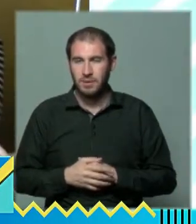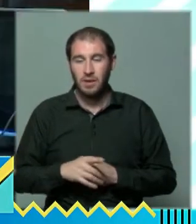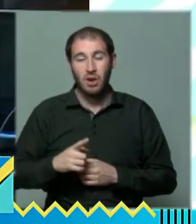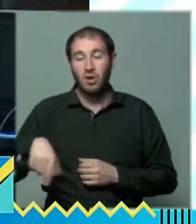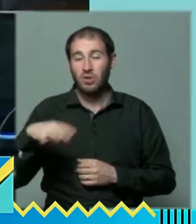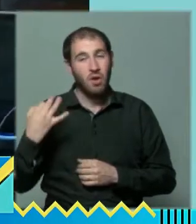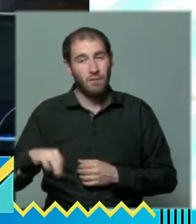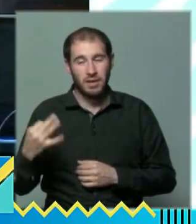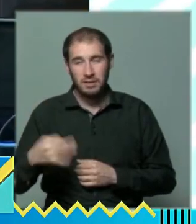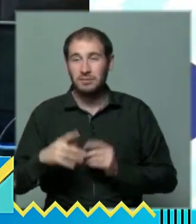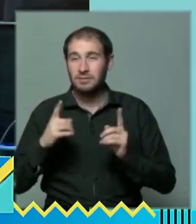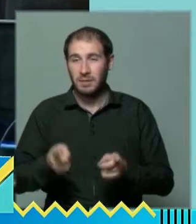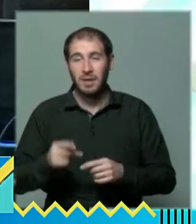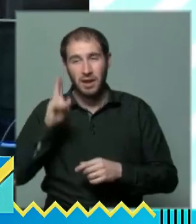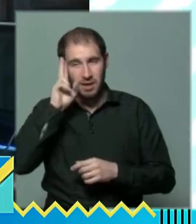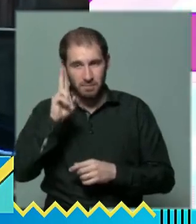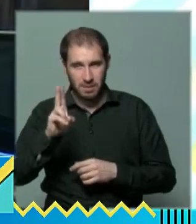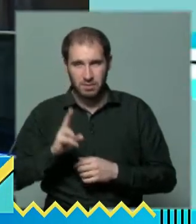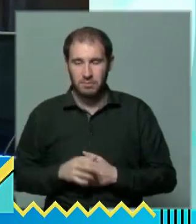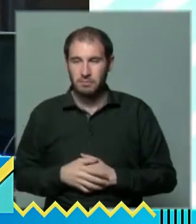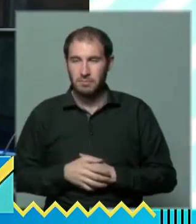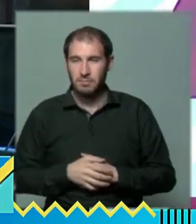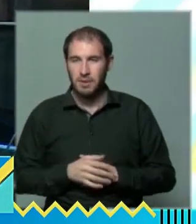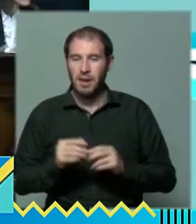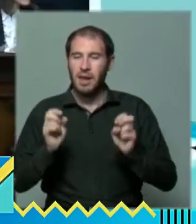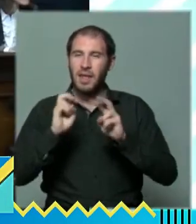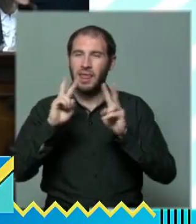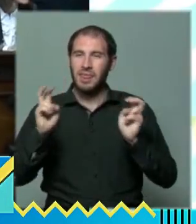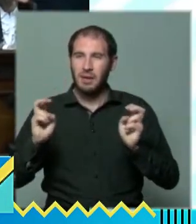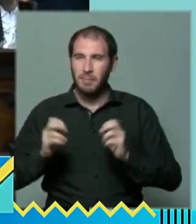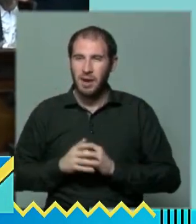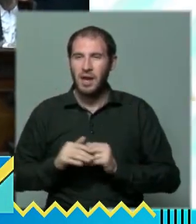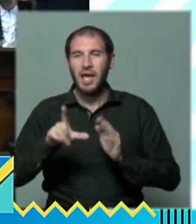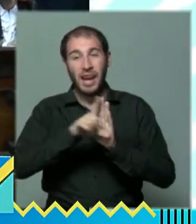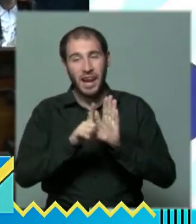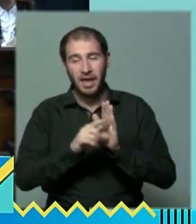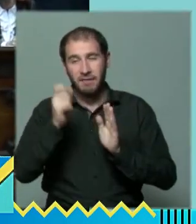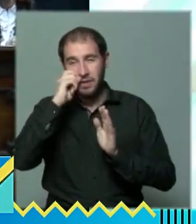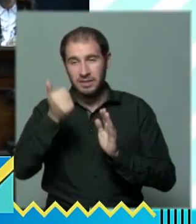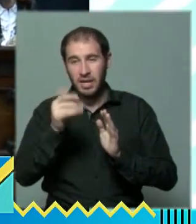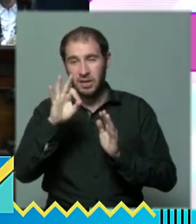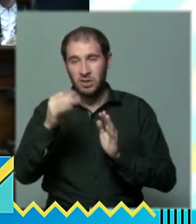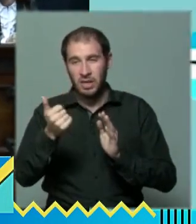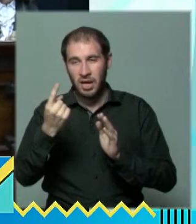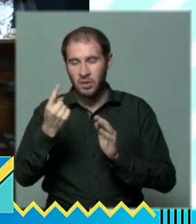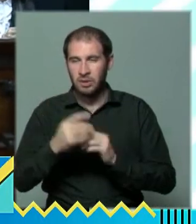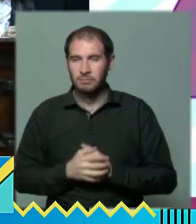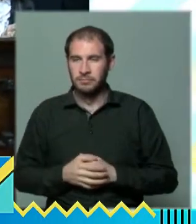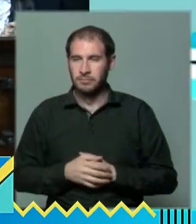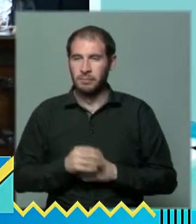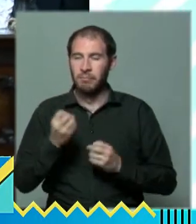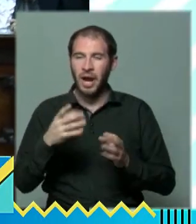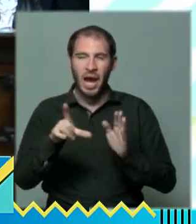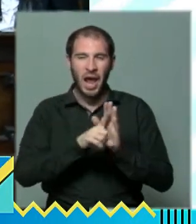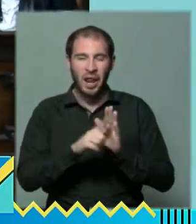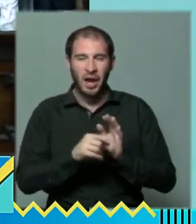debemos también respetar el tema de la legislación, la 26.061, porque no es, en una